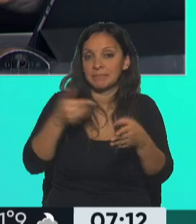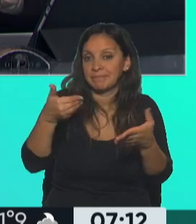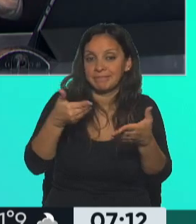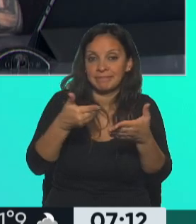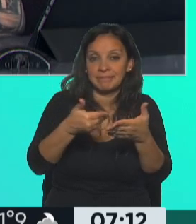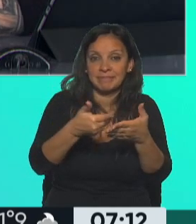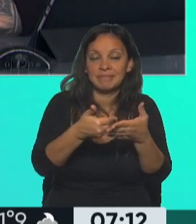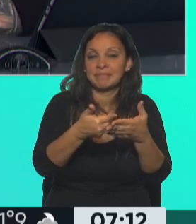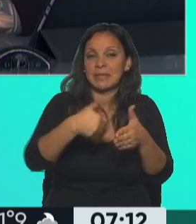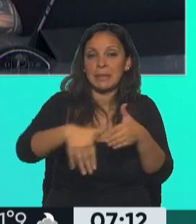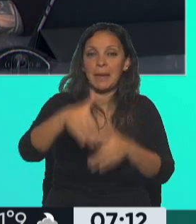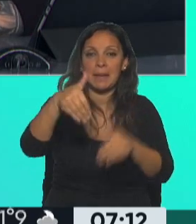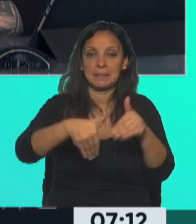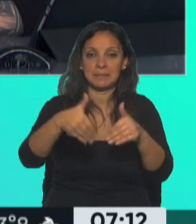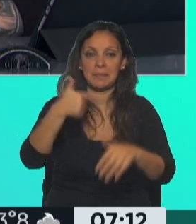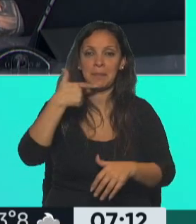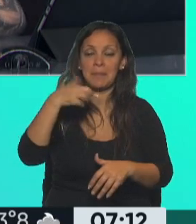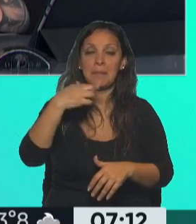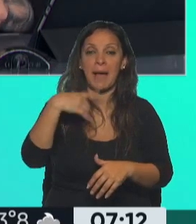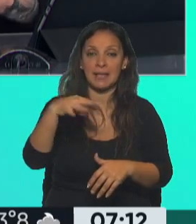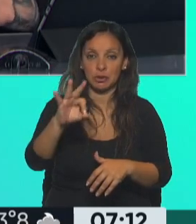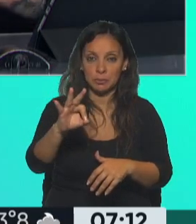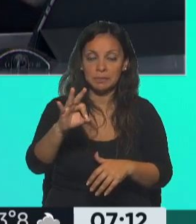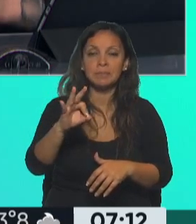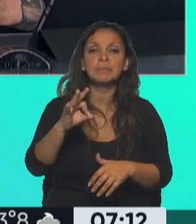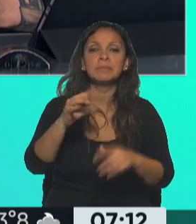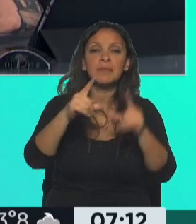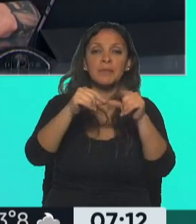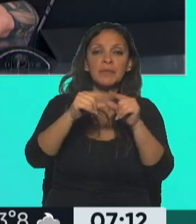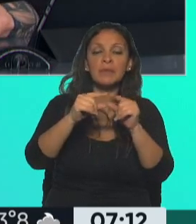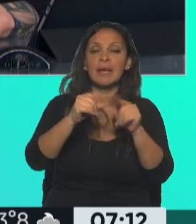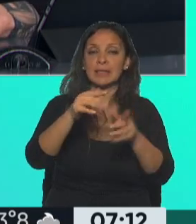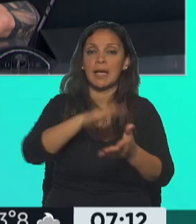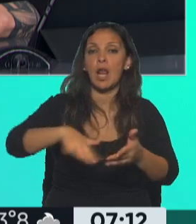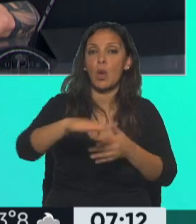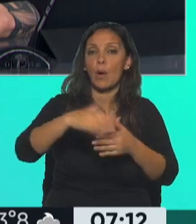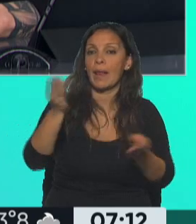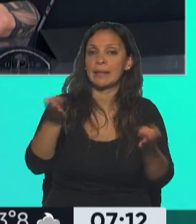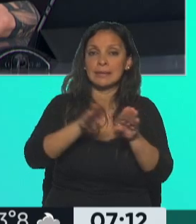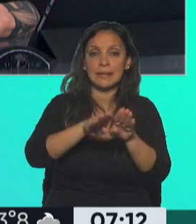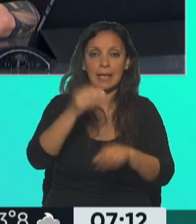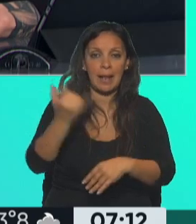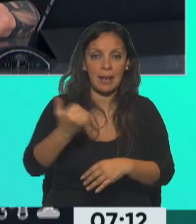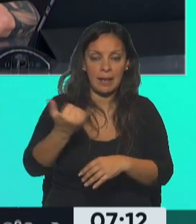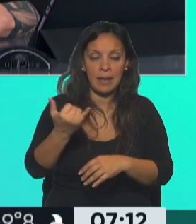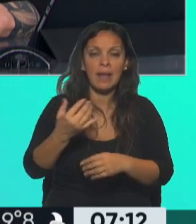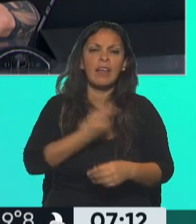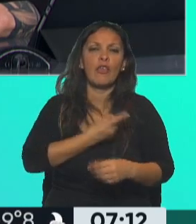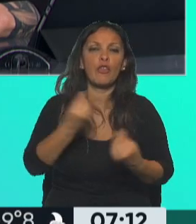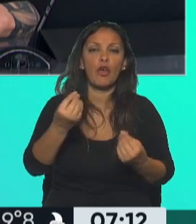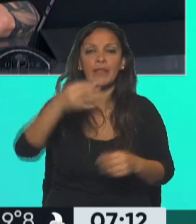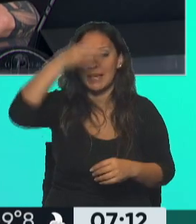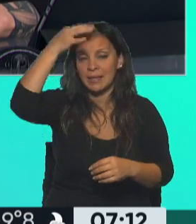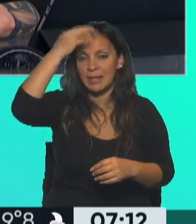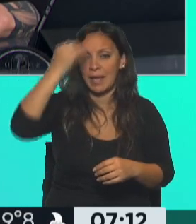abiertas, simultáneas y obligatorias del próximo domingo, con ya fecha y lugar de cierre de la campaña de Sergio Massa. Va a ser en el Teatro Argentino, en la